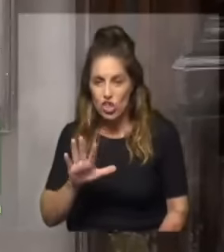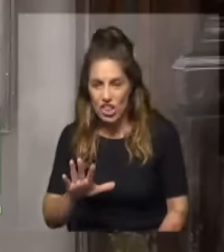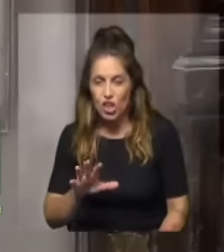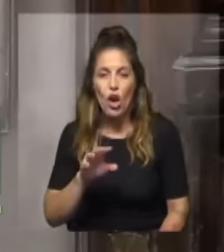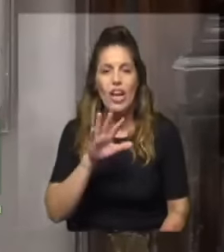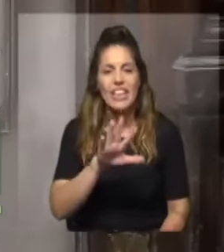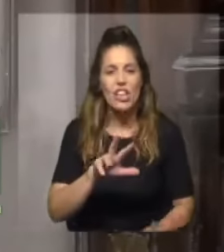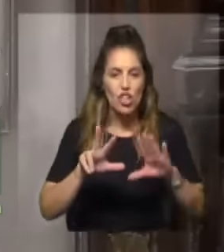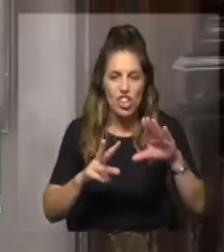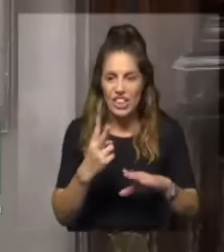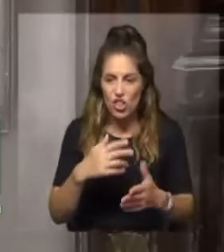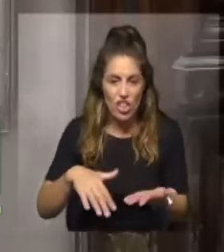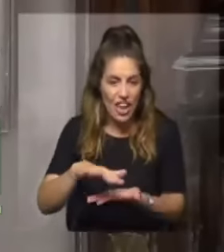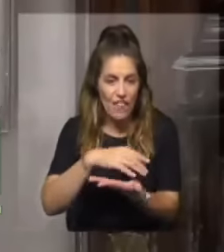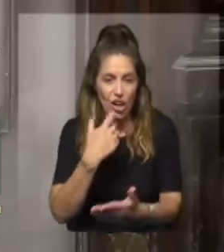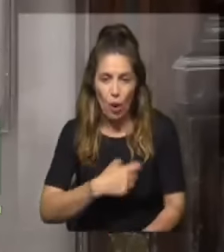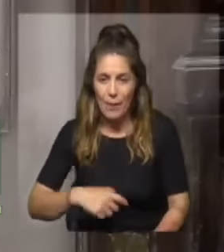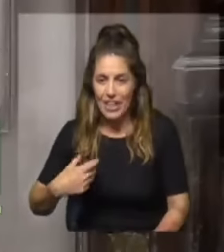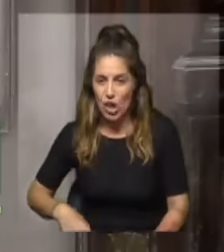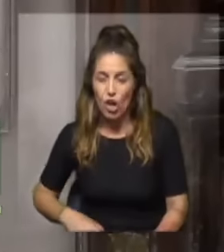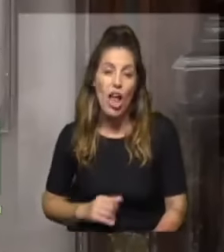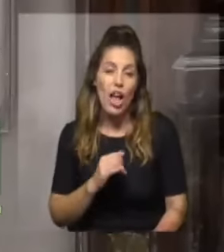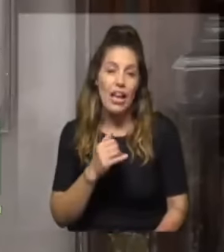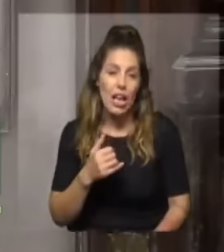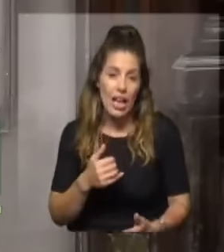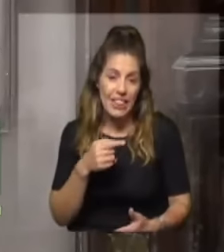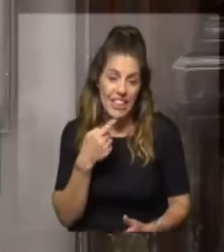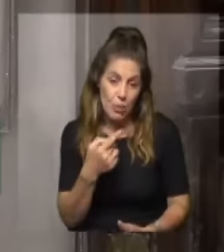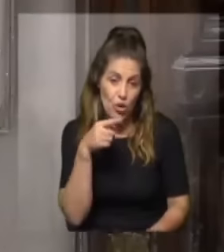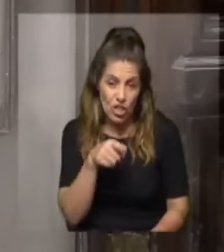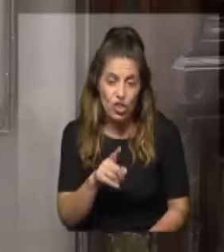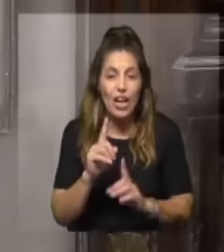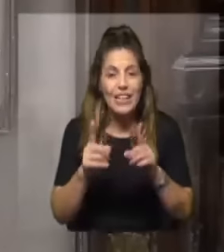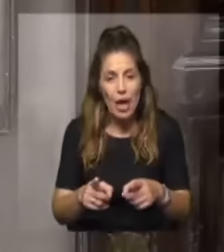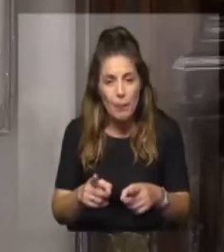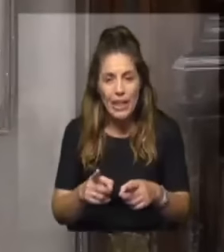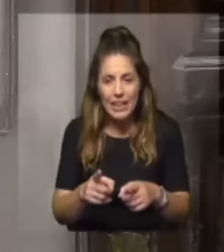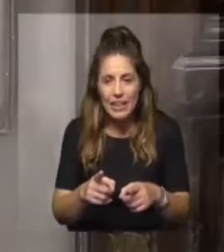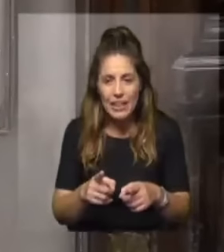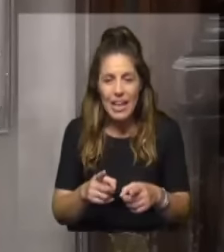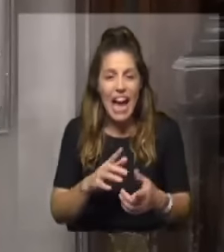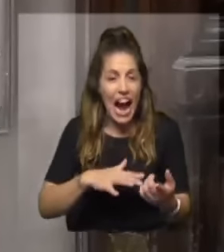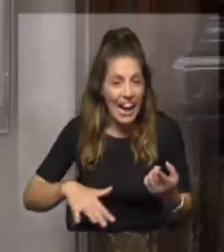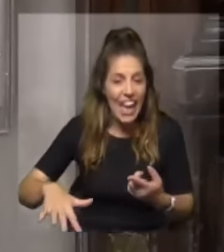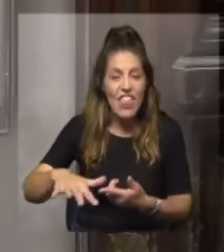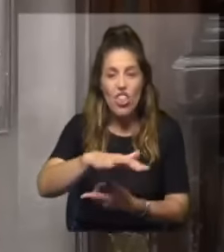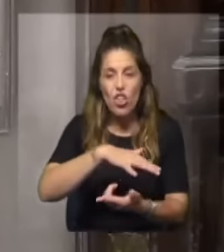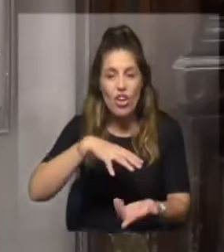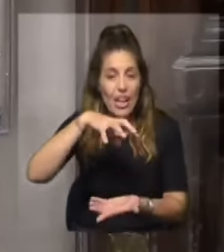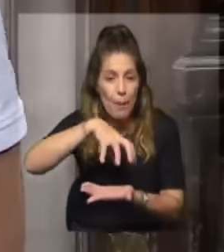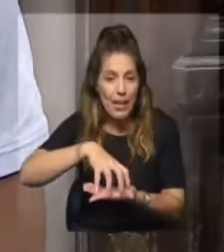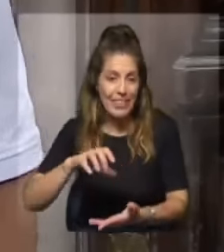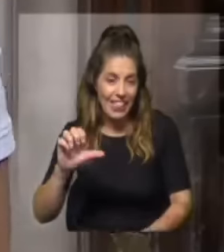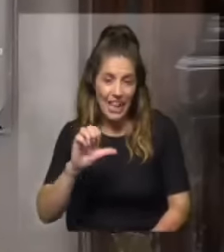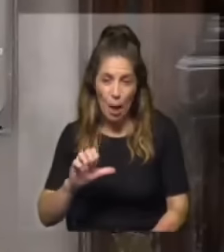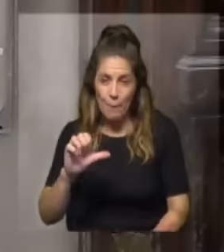peñarol y Bueno un poco les fuimos Compartiendo eso y además les transmitimos en la zona alrededor de de la planta de la empresa